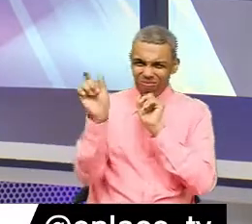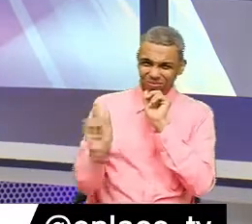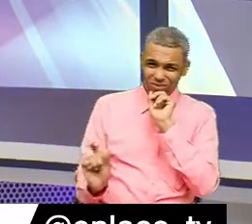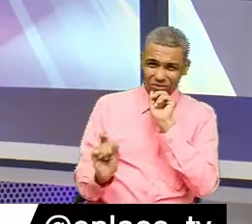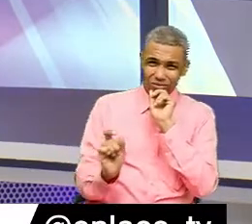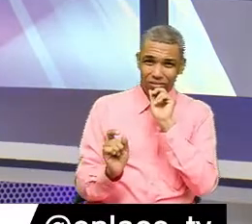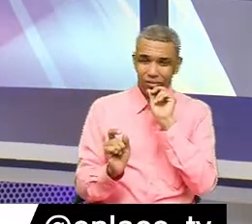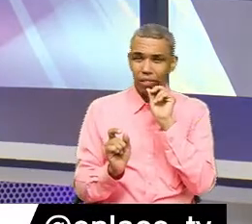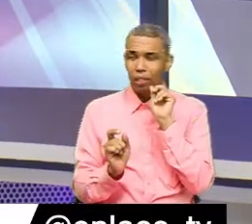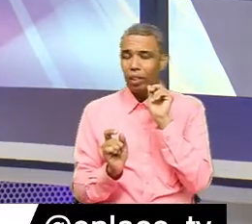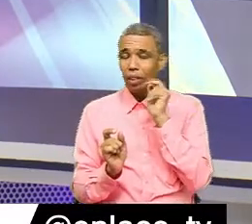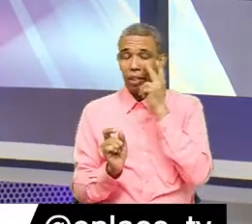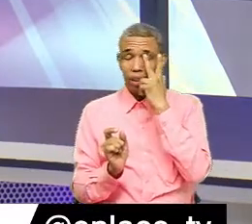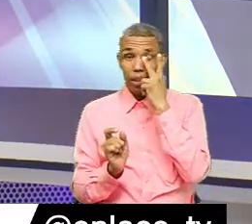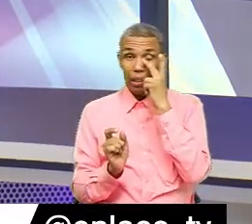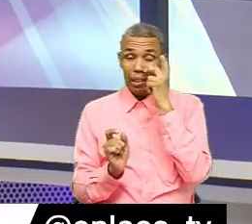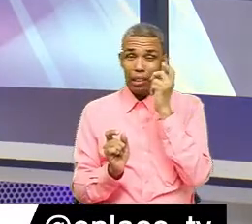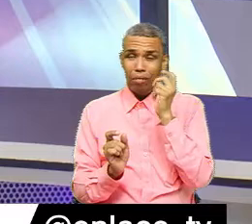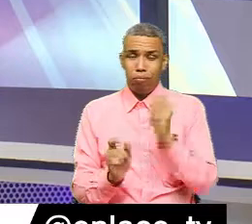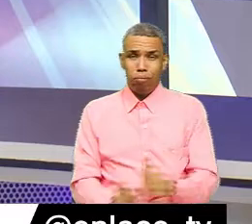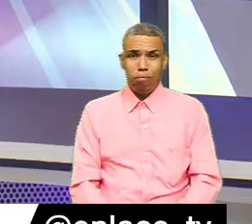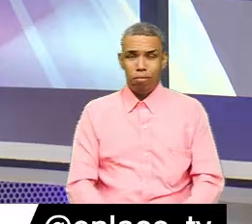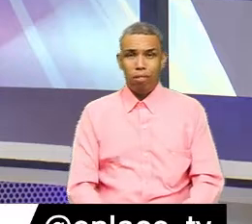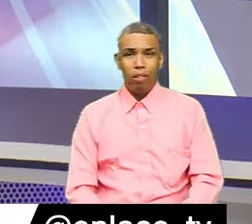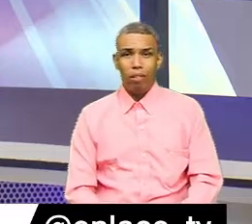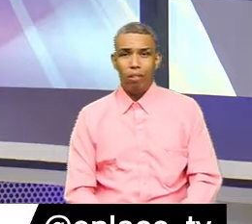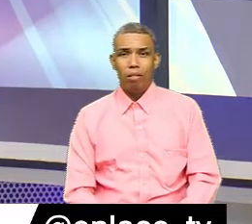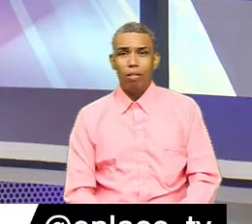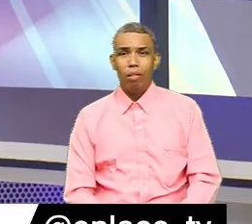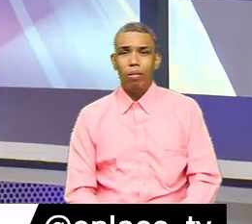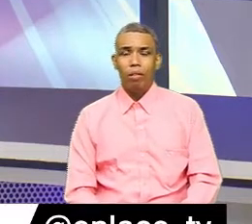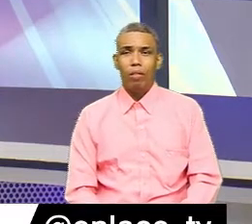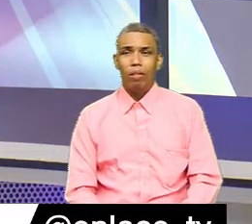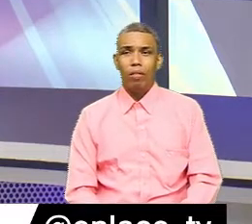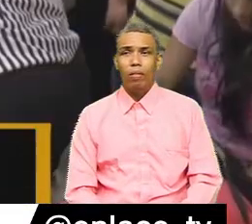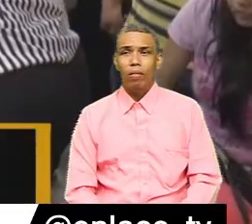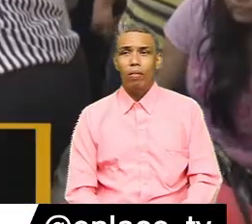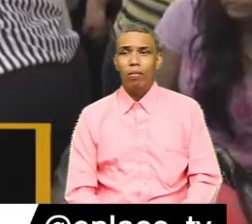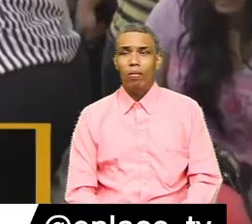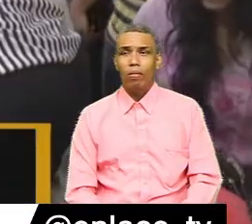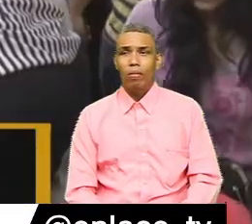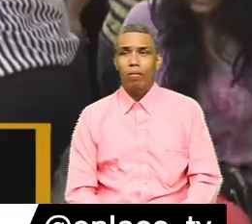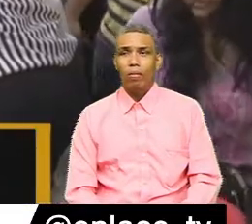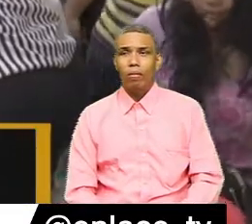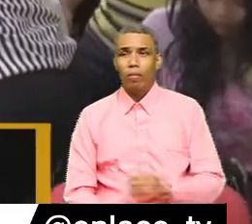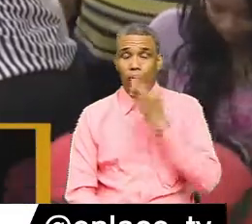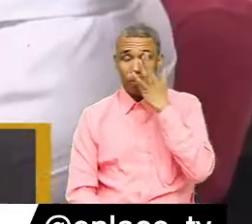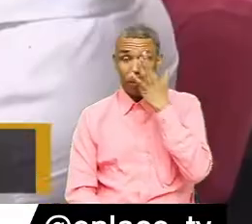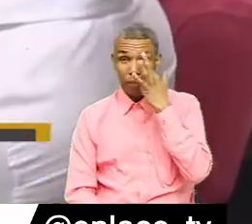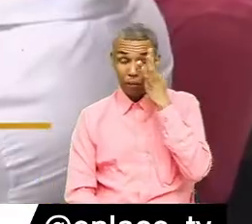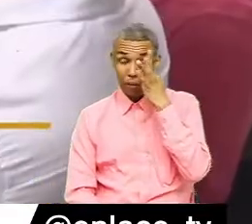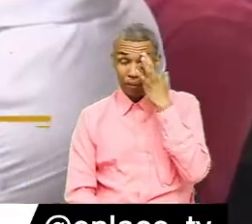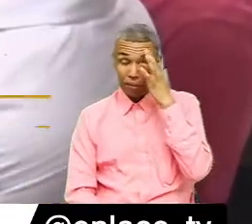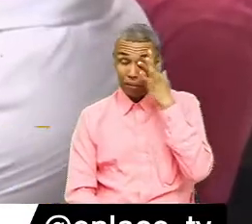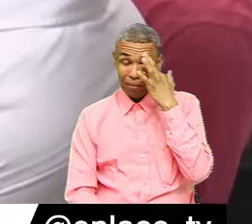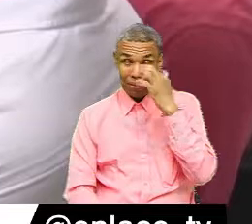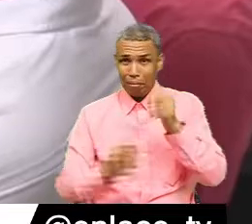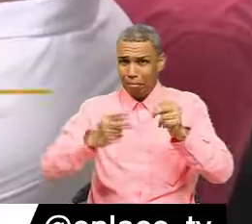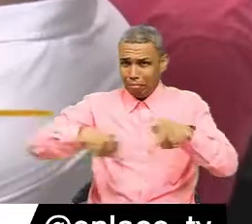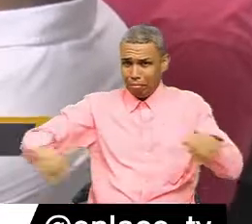decidieron vincular a los estudiantes de los colegios públicos. Con estos proyectos que descrestaron al jurado, los estudiantes universitarios y de